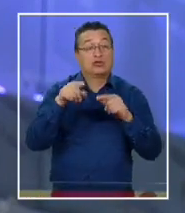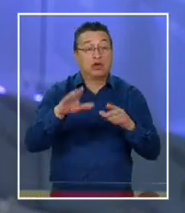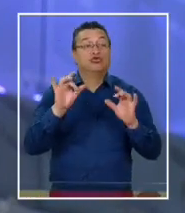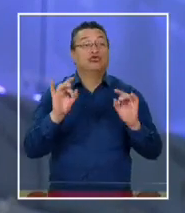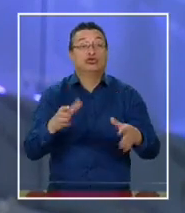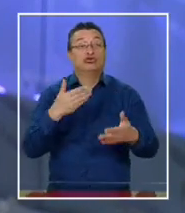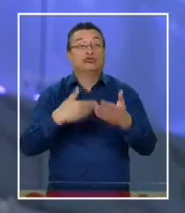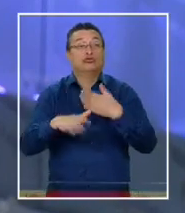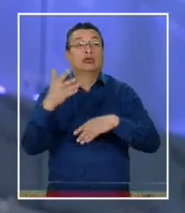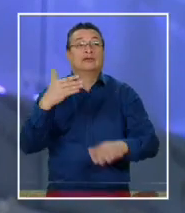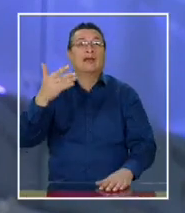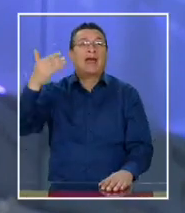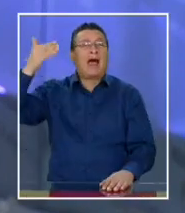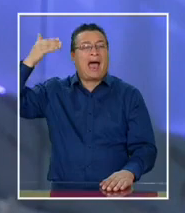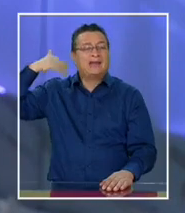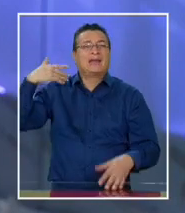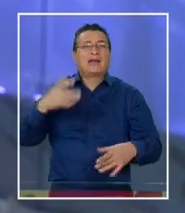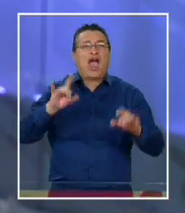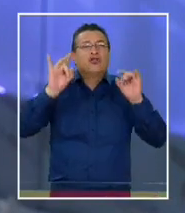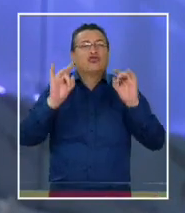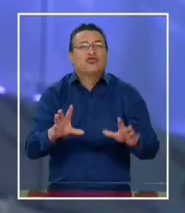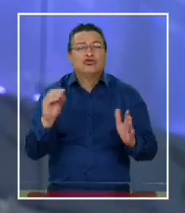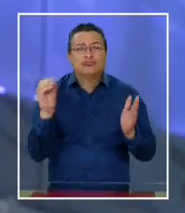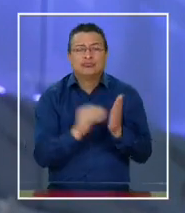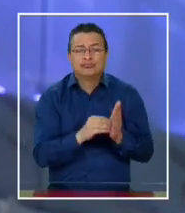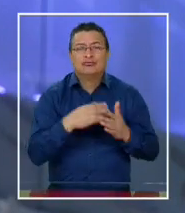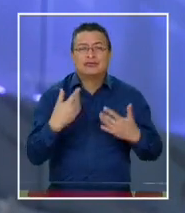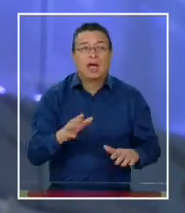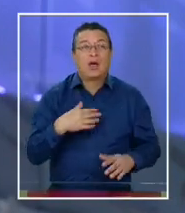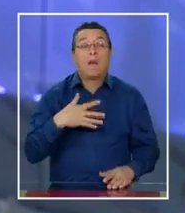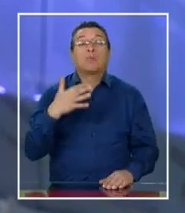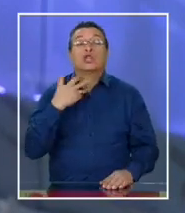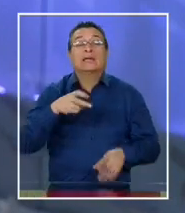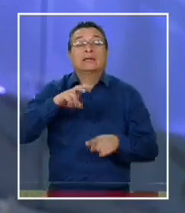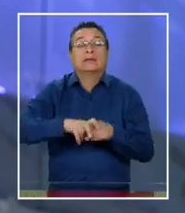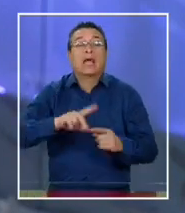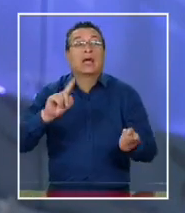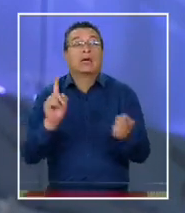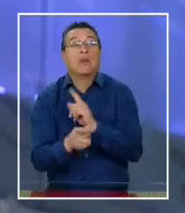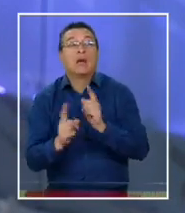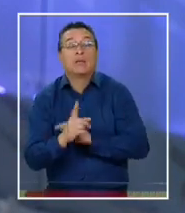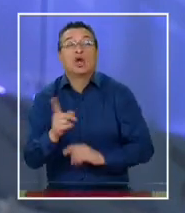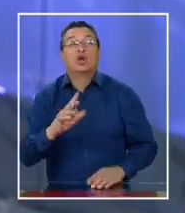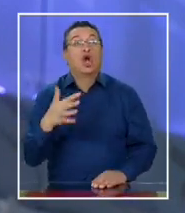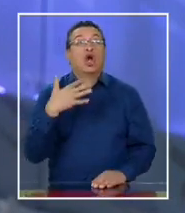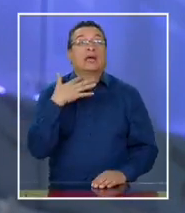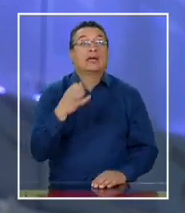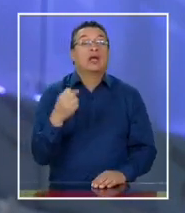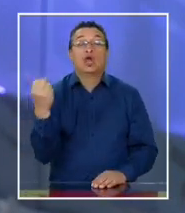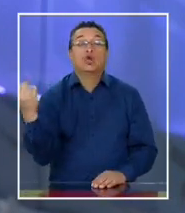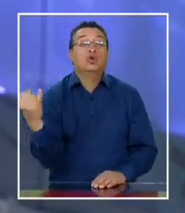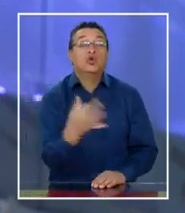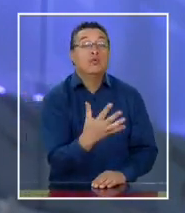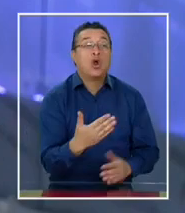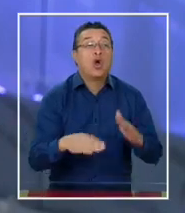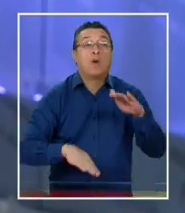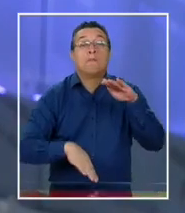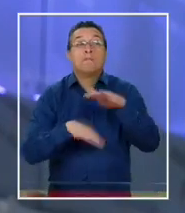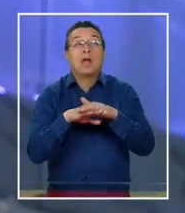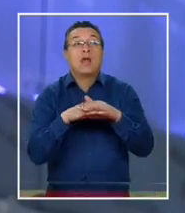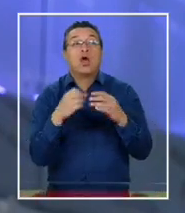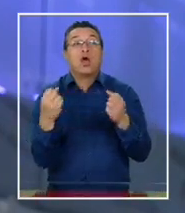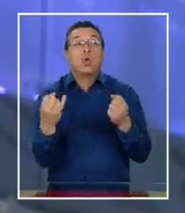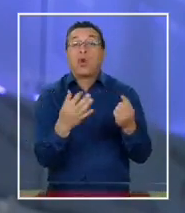iban a cambiar y que estaban definidos hacía días Por qué cambiaron la Silla precisamente porque no querían poner un número de silla que